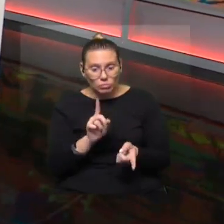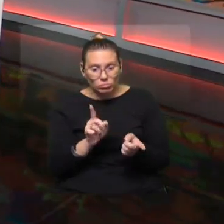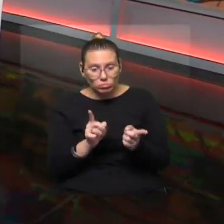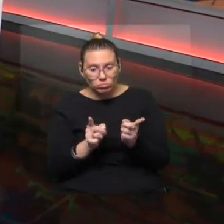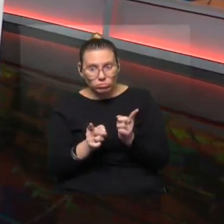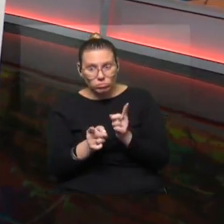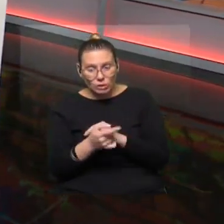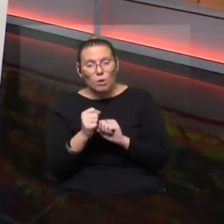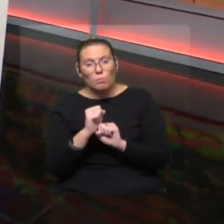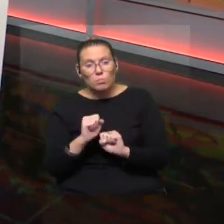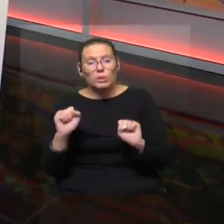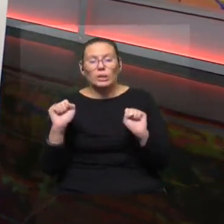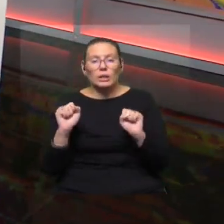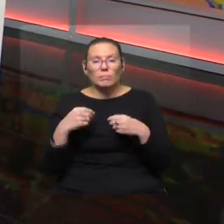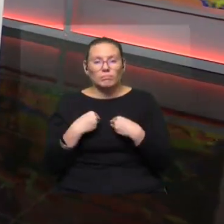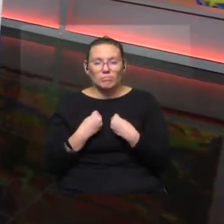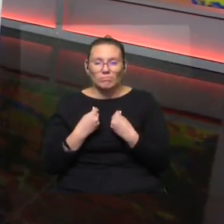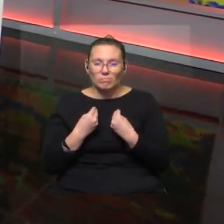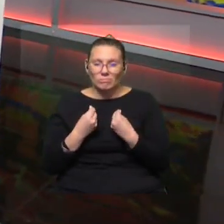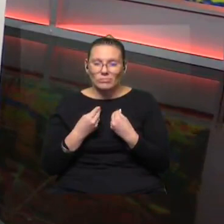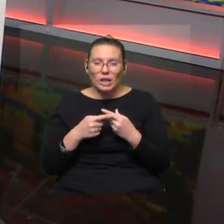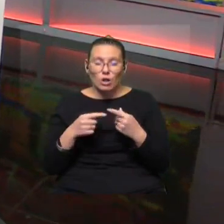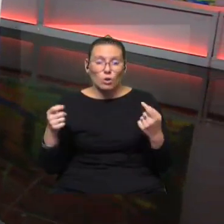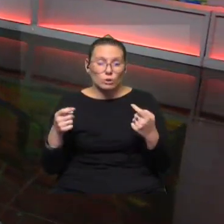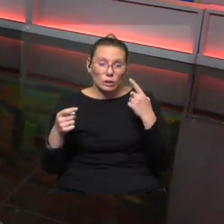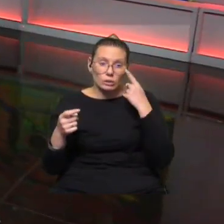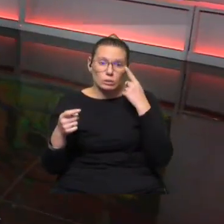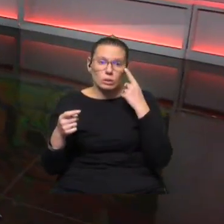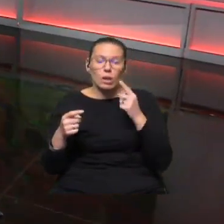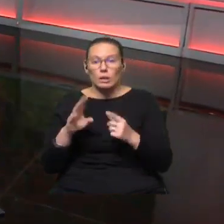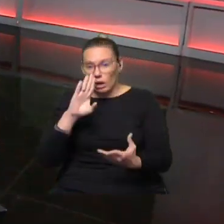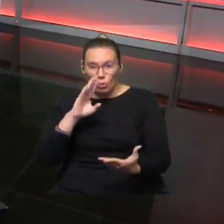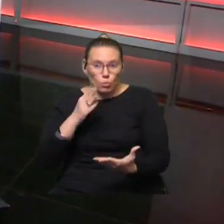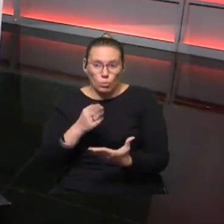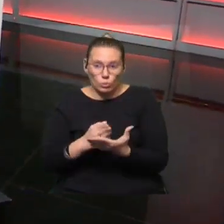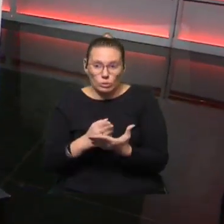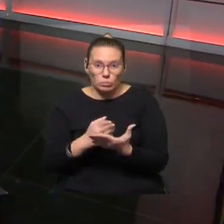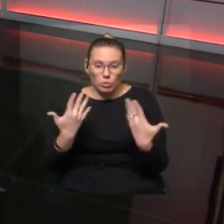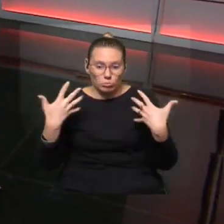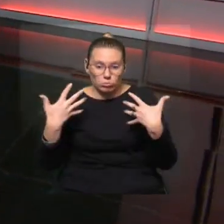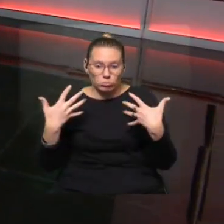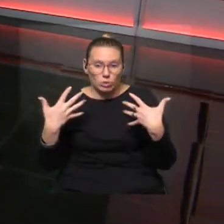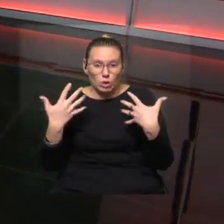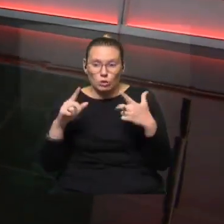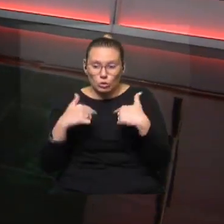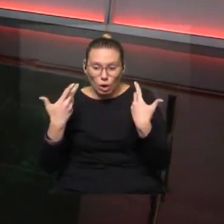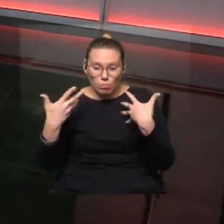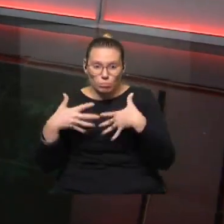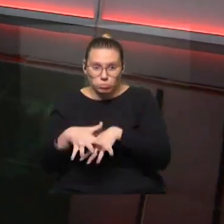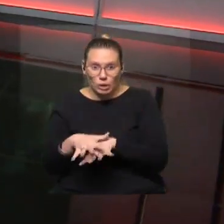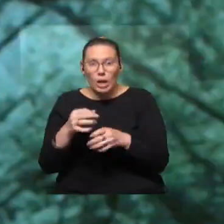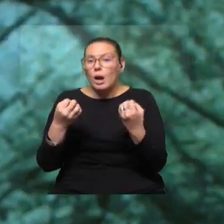te generara como una cantidad de obras que terminan construyendo en esto que se llama